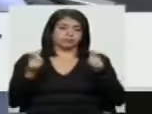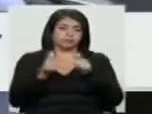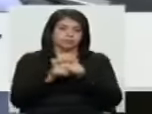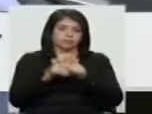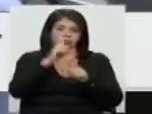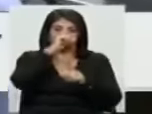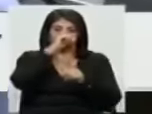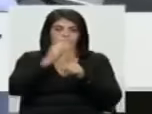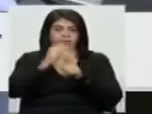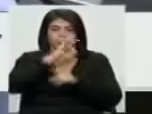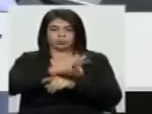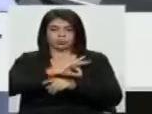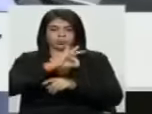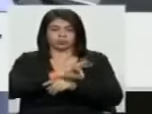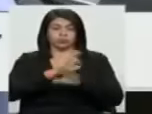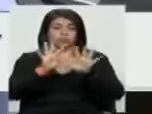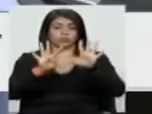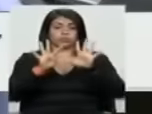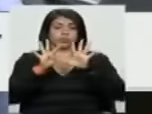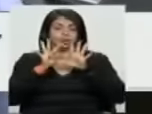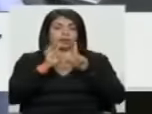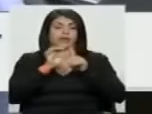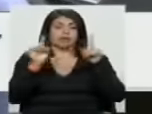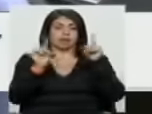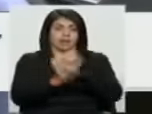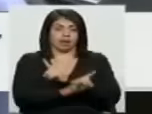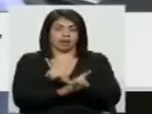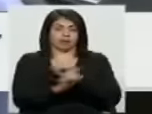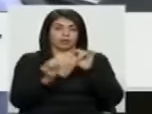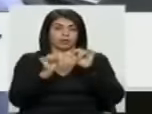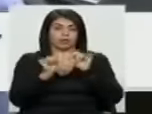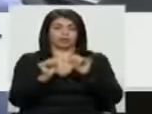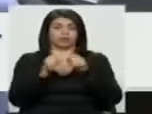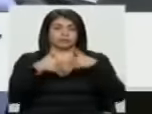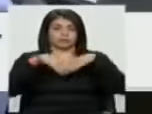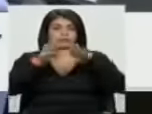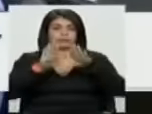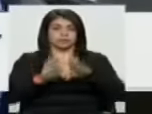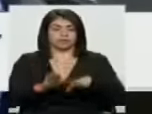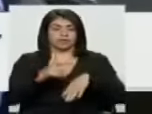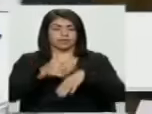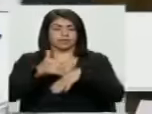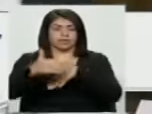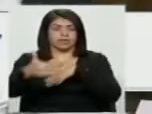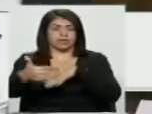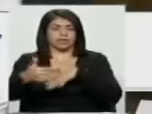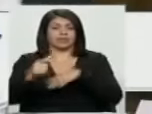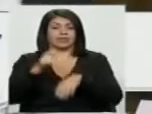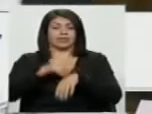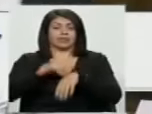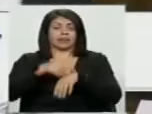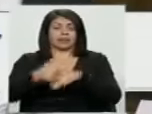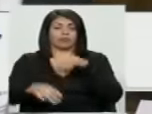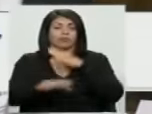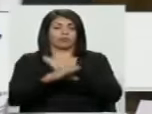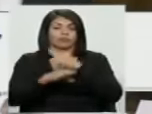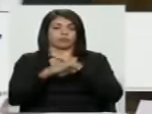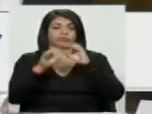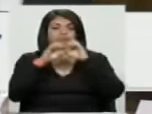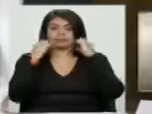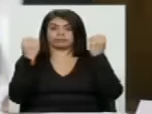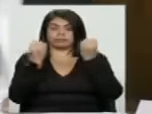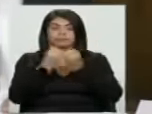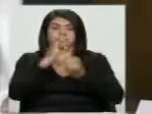del objeto social. 9. Modificación, prórroga o extinción del lapso de vigencia de la